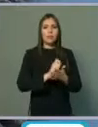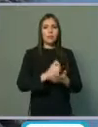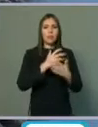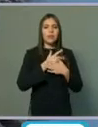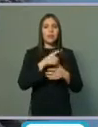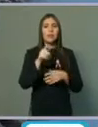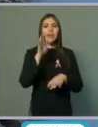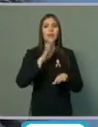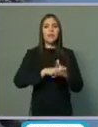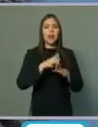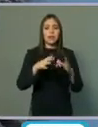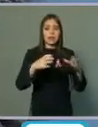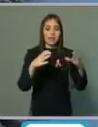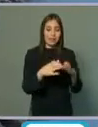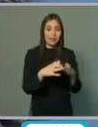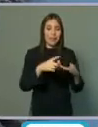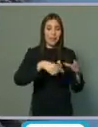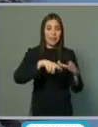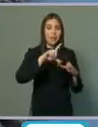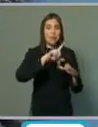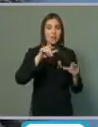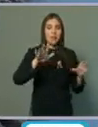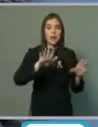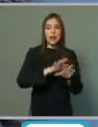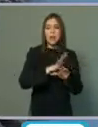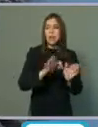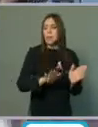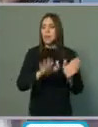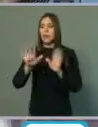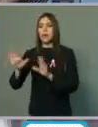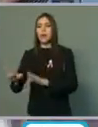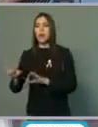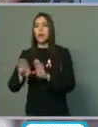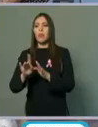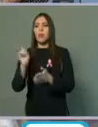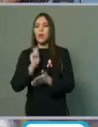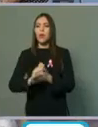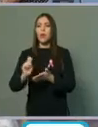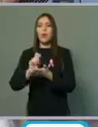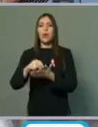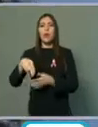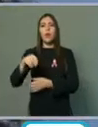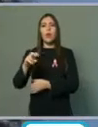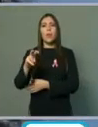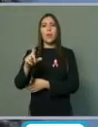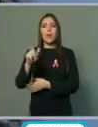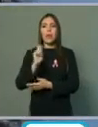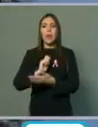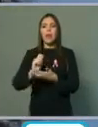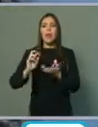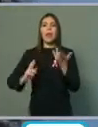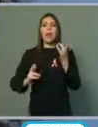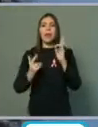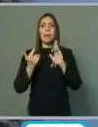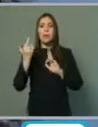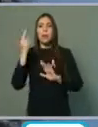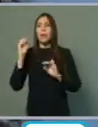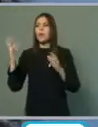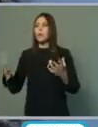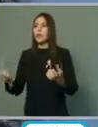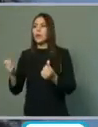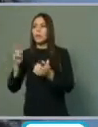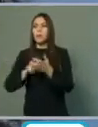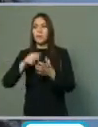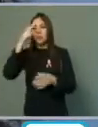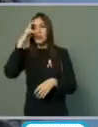la novela de la Revolución y de rescatar ya los nos has valores hablado de eso mexicanos. Sí, ellos se fueron más hacia la universalidad y hacia